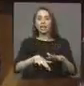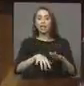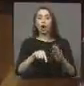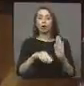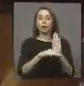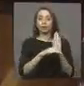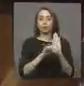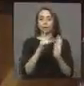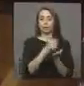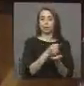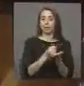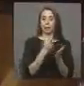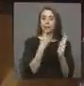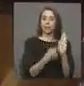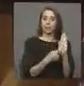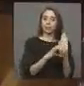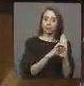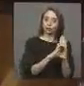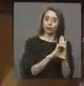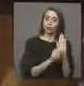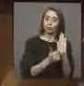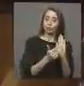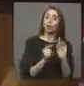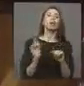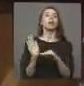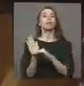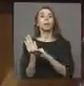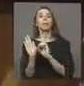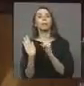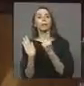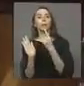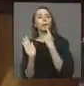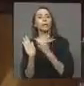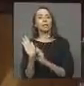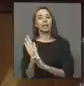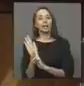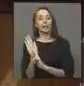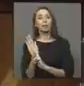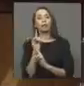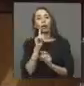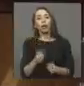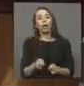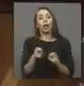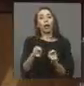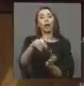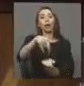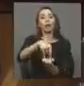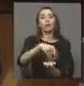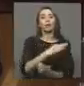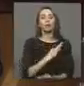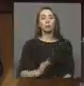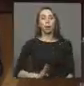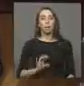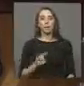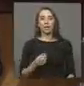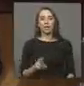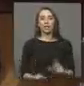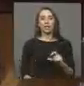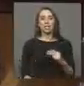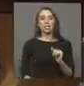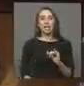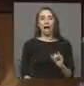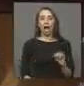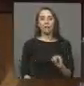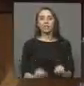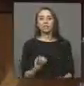trámite constitucional y primero reglamentario, originado en una moción de los señores Bernardo Berger, Marcelo Chávez, Iván